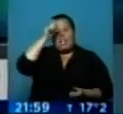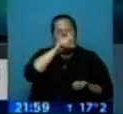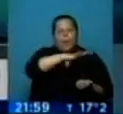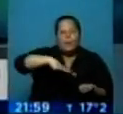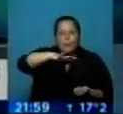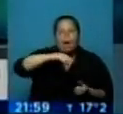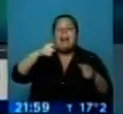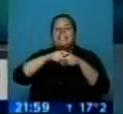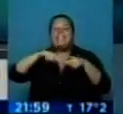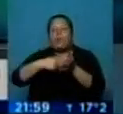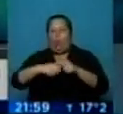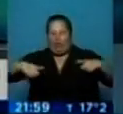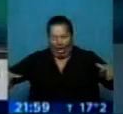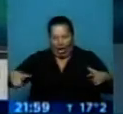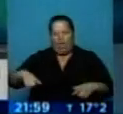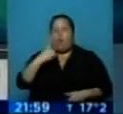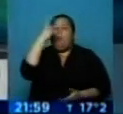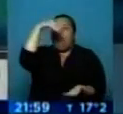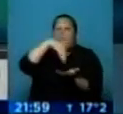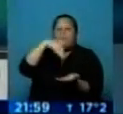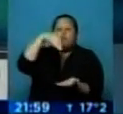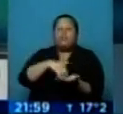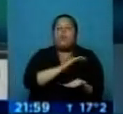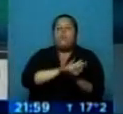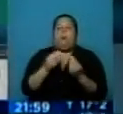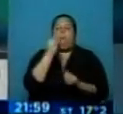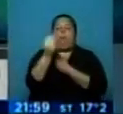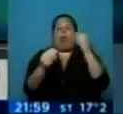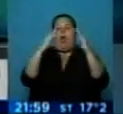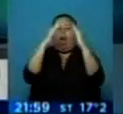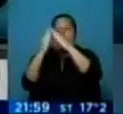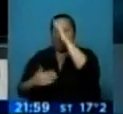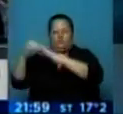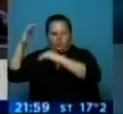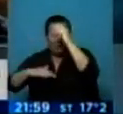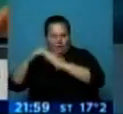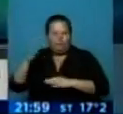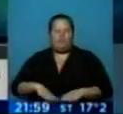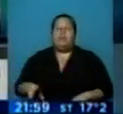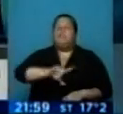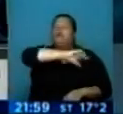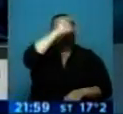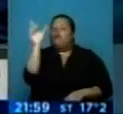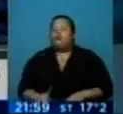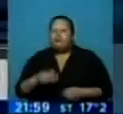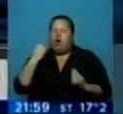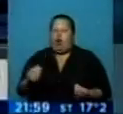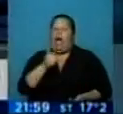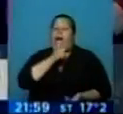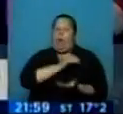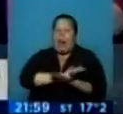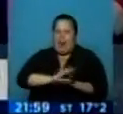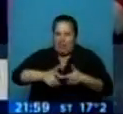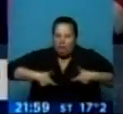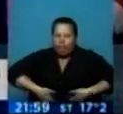para las grandes ciudades, 1 millón de nuevas viviendas, universalización del agua